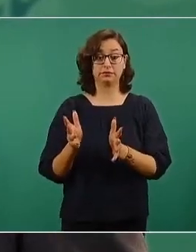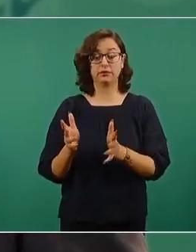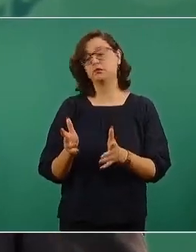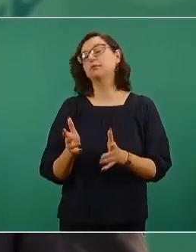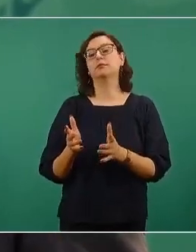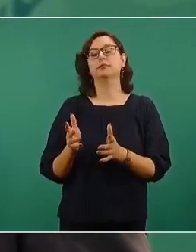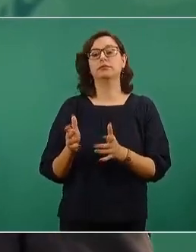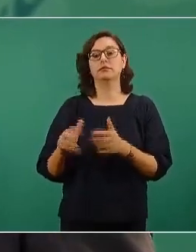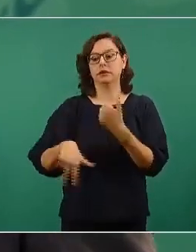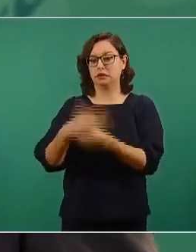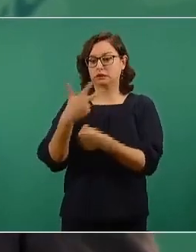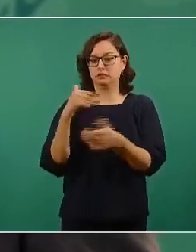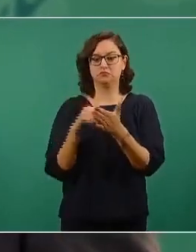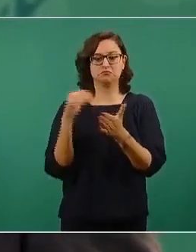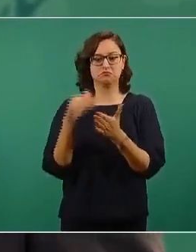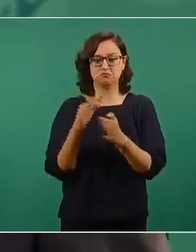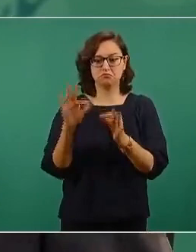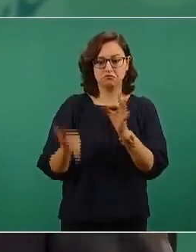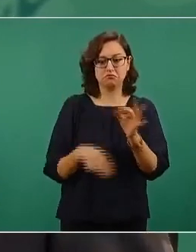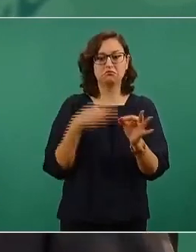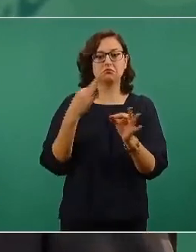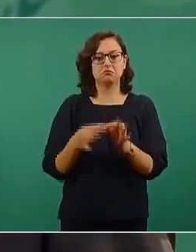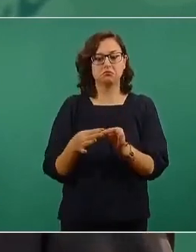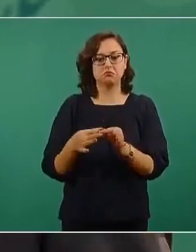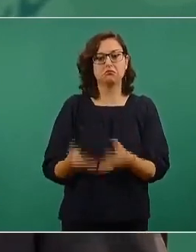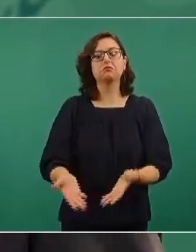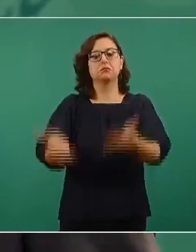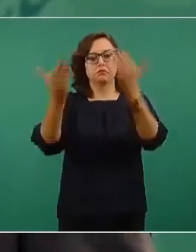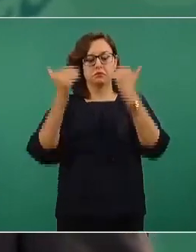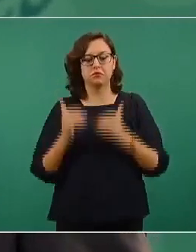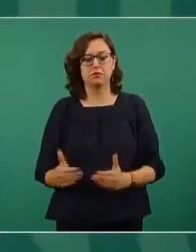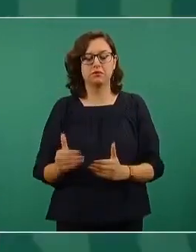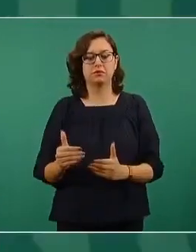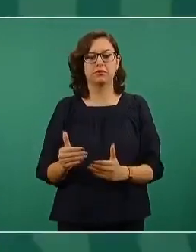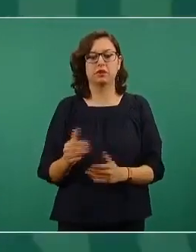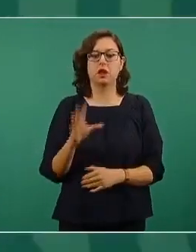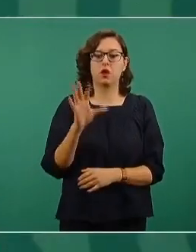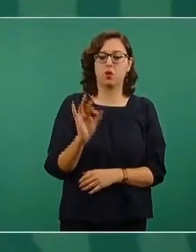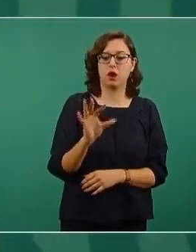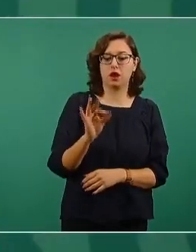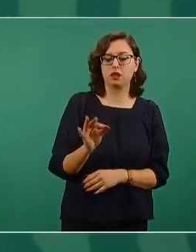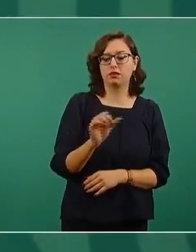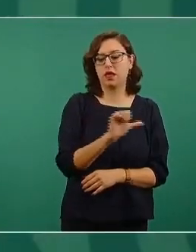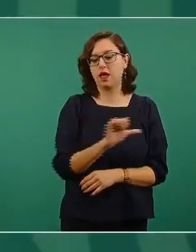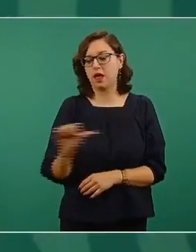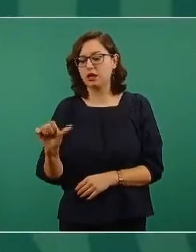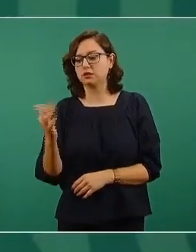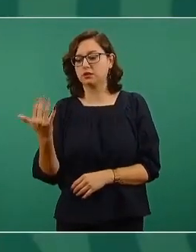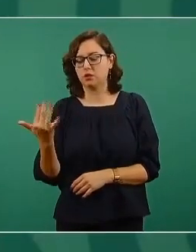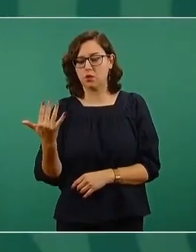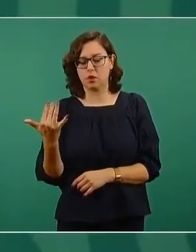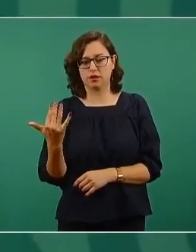sector de población, bajamos de inmediato de 40 a 50.